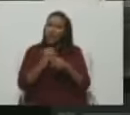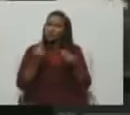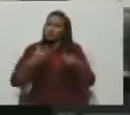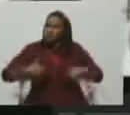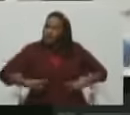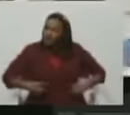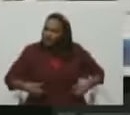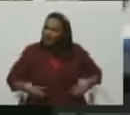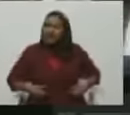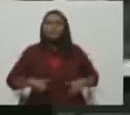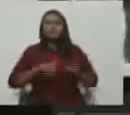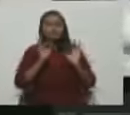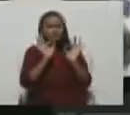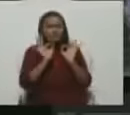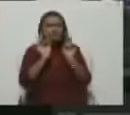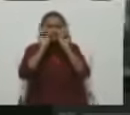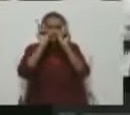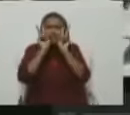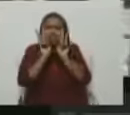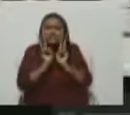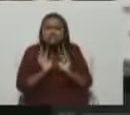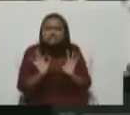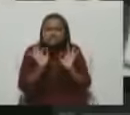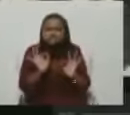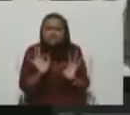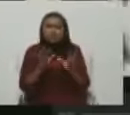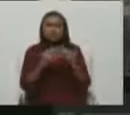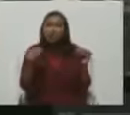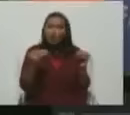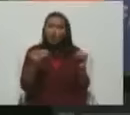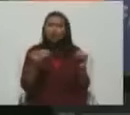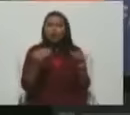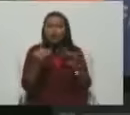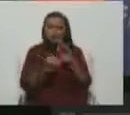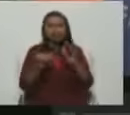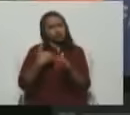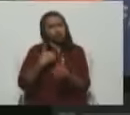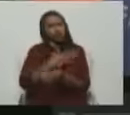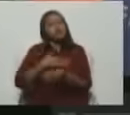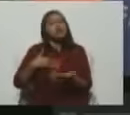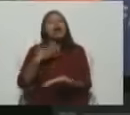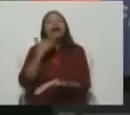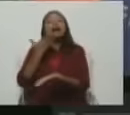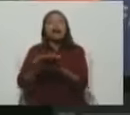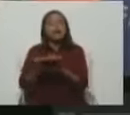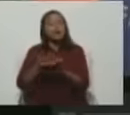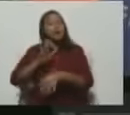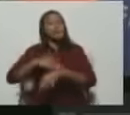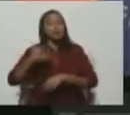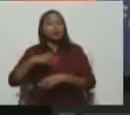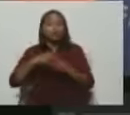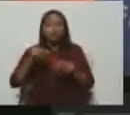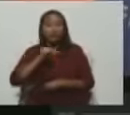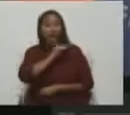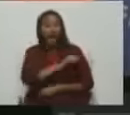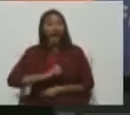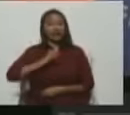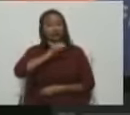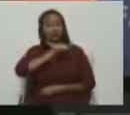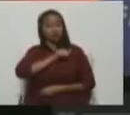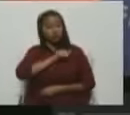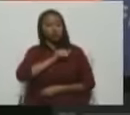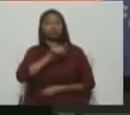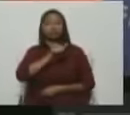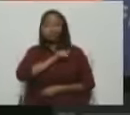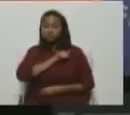función de las relaciones con los otros poderes del Estado, quiero agradecerle la actitud de todas las instituciones